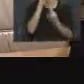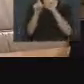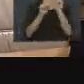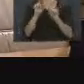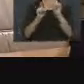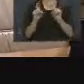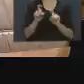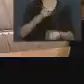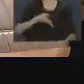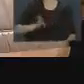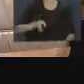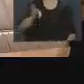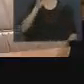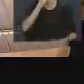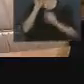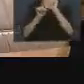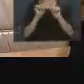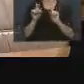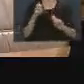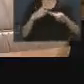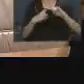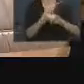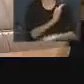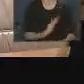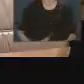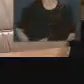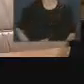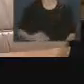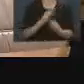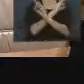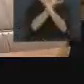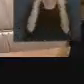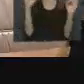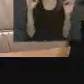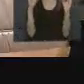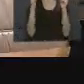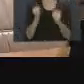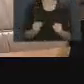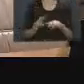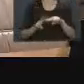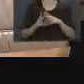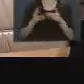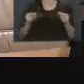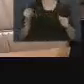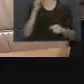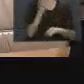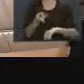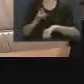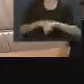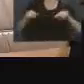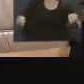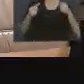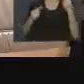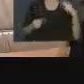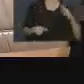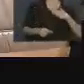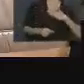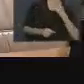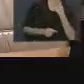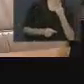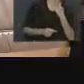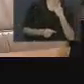su momento y lo sigo haciendo que el ex presidente Piñera nunca fue capaz de resolver sus conflictos de interés y no lo ha sido capaz hasta